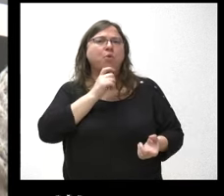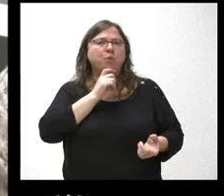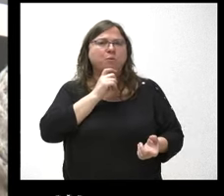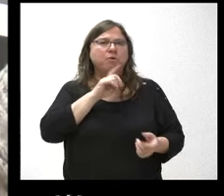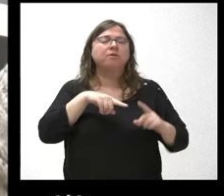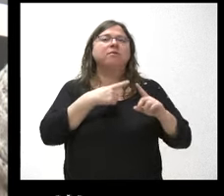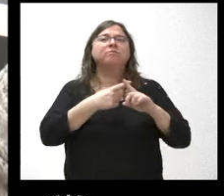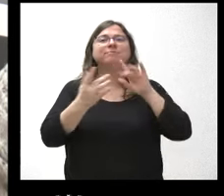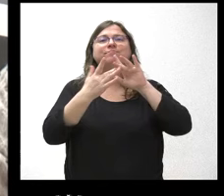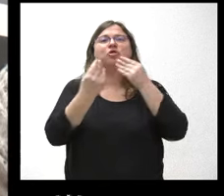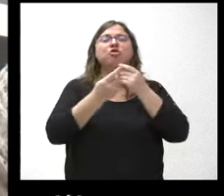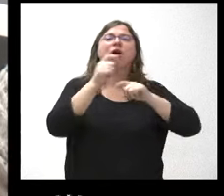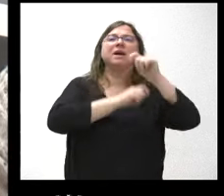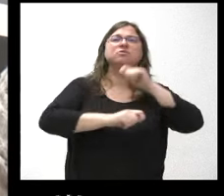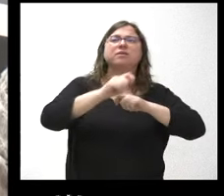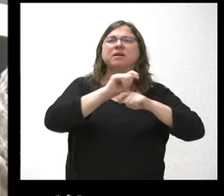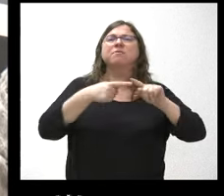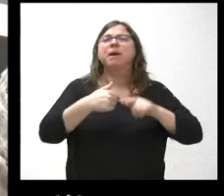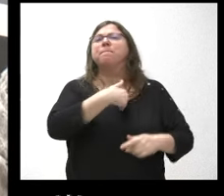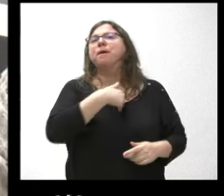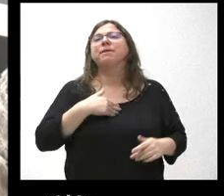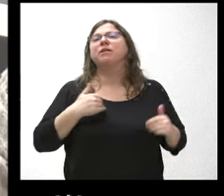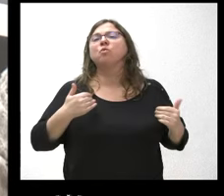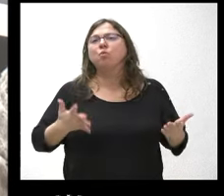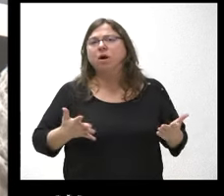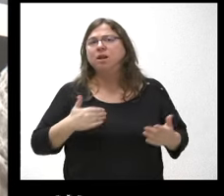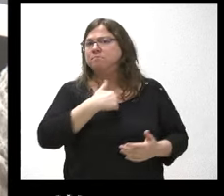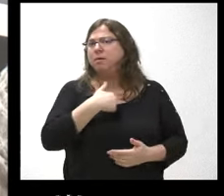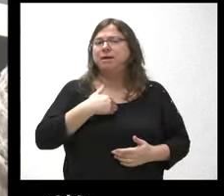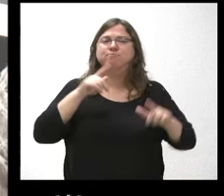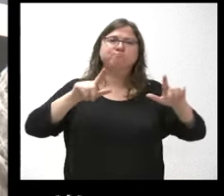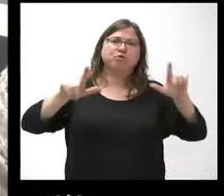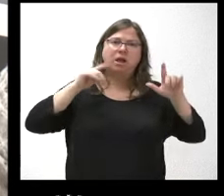y la relación con las asociaciones y qué papel van a tener, si van a tener algún protagonismo.